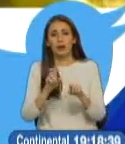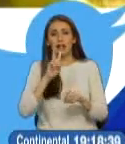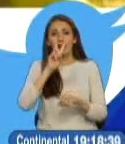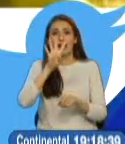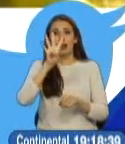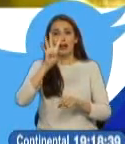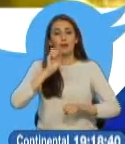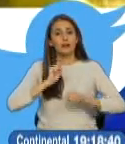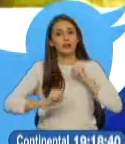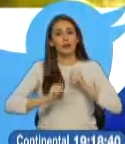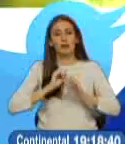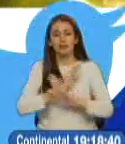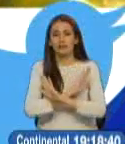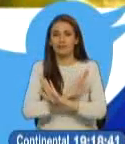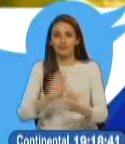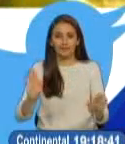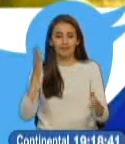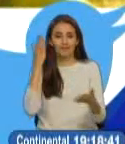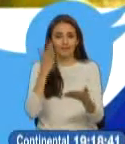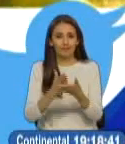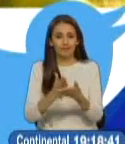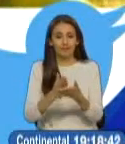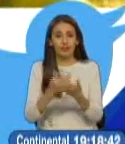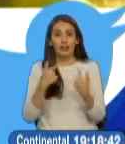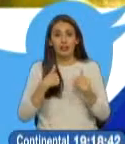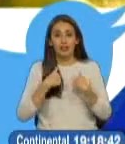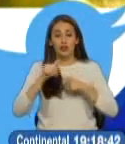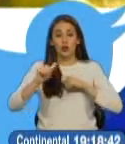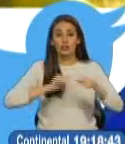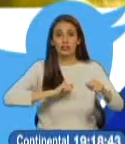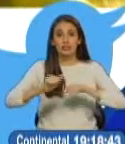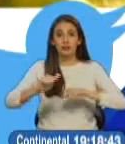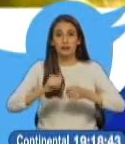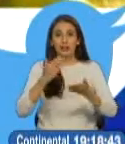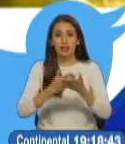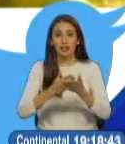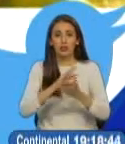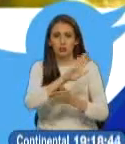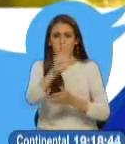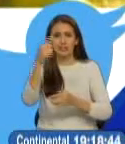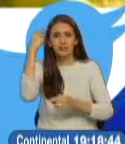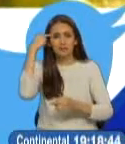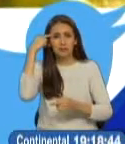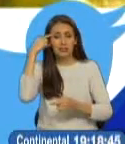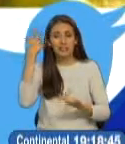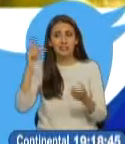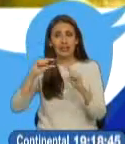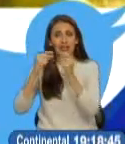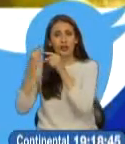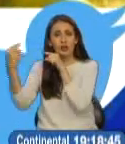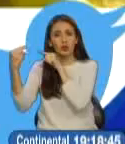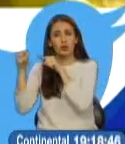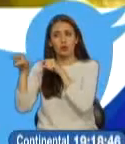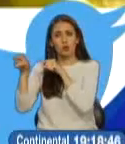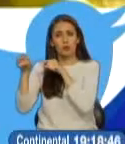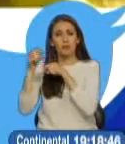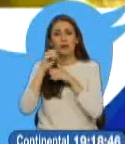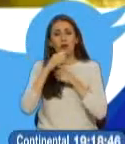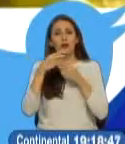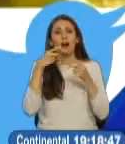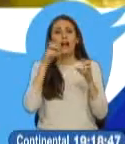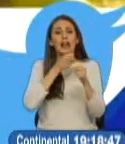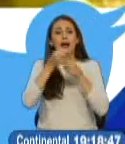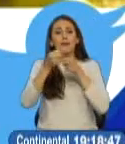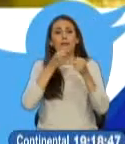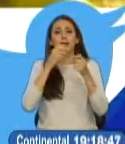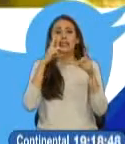24 ya no podía más. Pensé incluso suspender las actividades, pero ¿se imaginan qué hubieran dicho los amigos de la prensa y